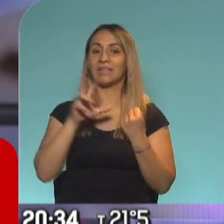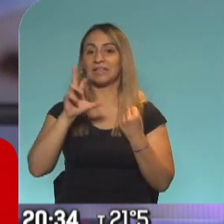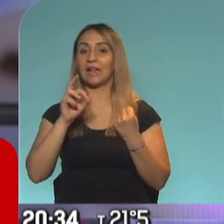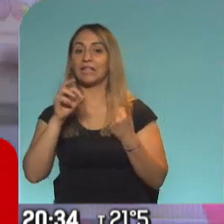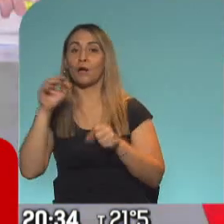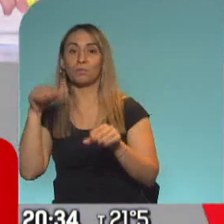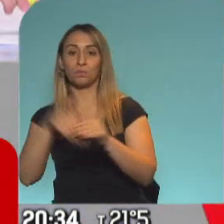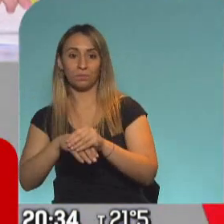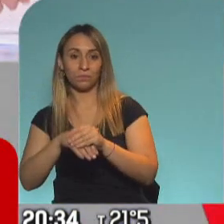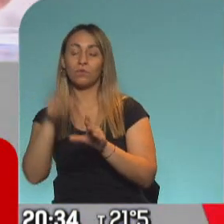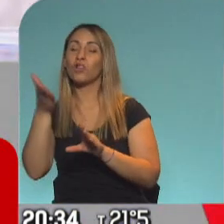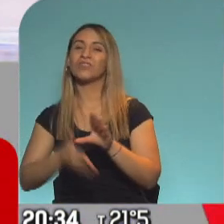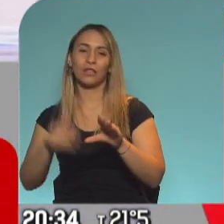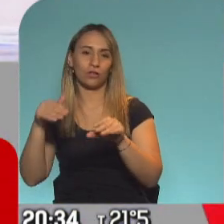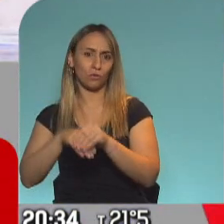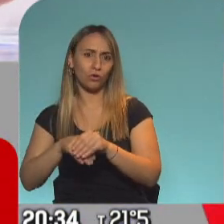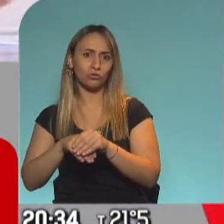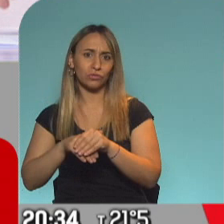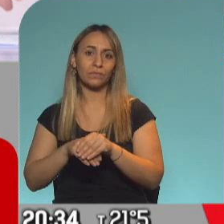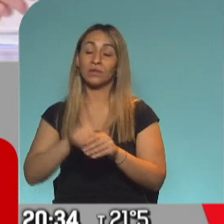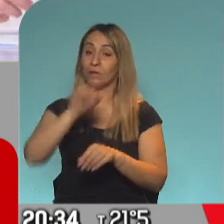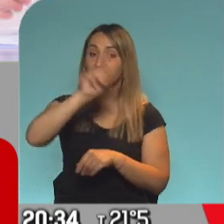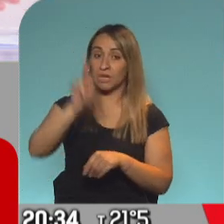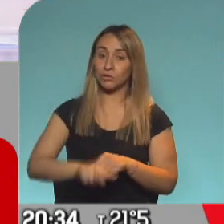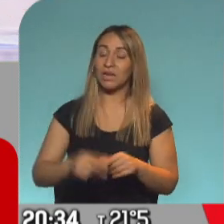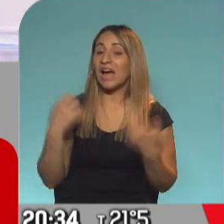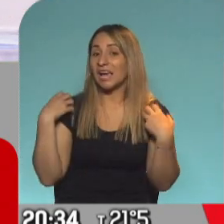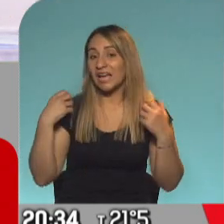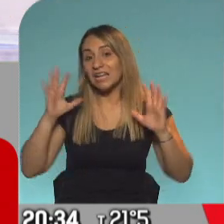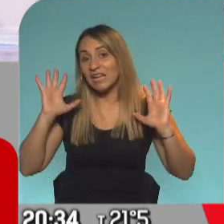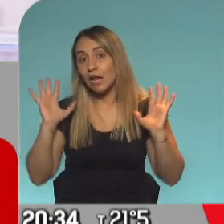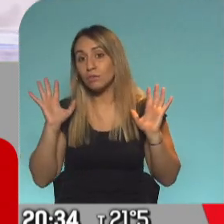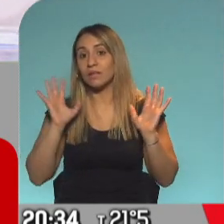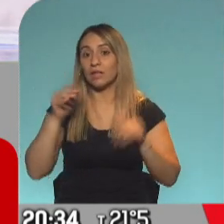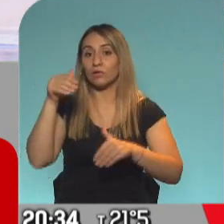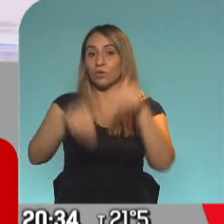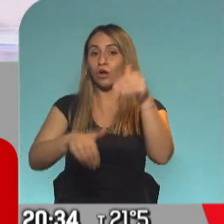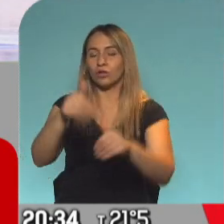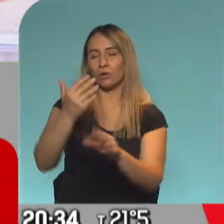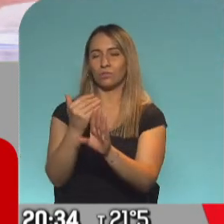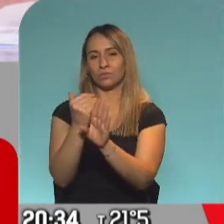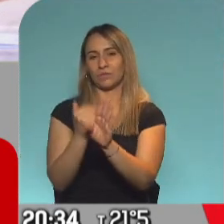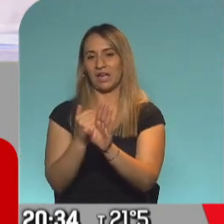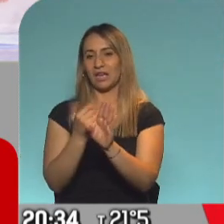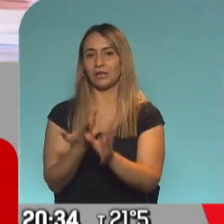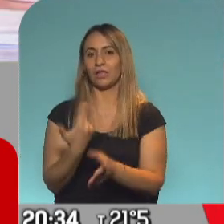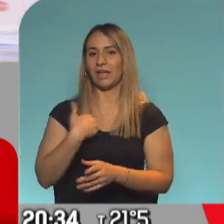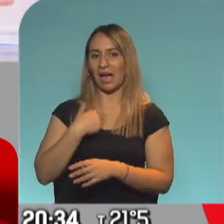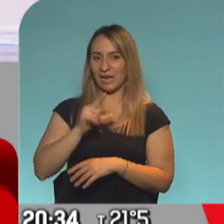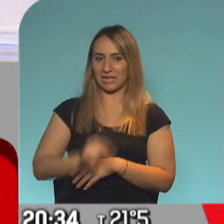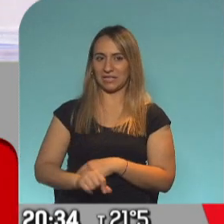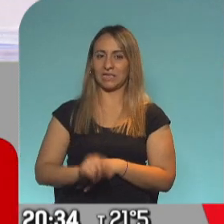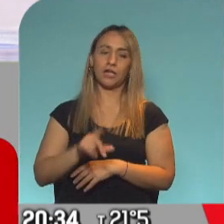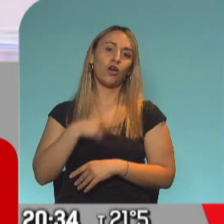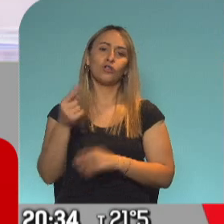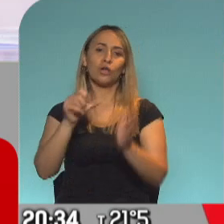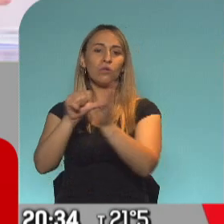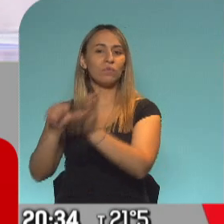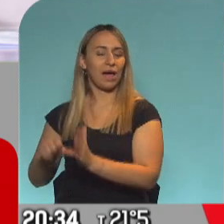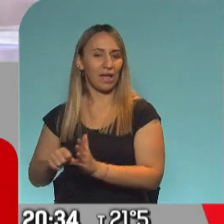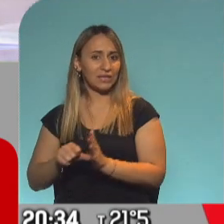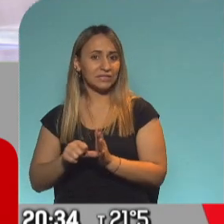importante destacar que en Venezuela en general los índices de participación son menores, por ejemplo, al caso argentino u otros países de